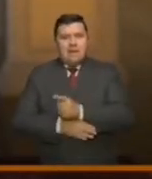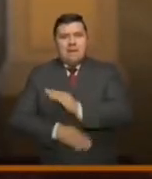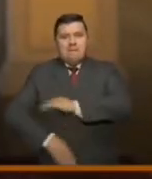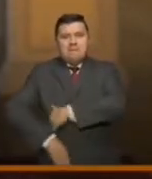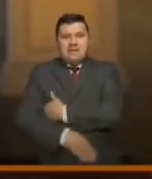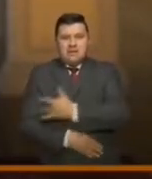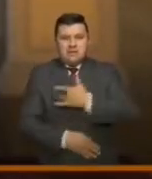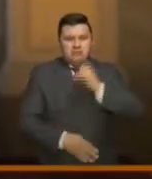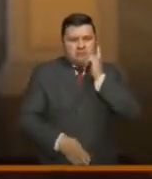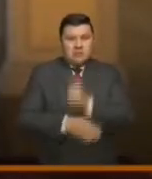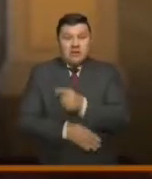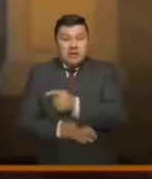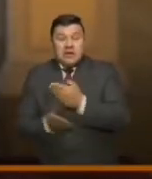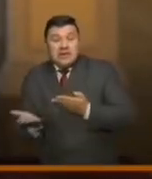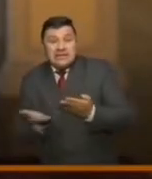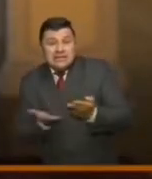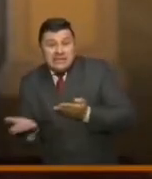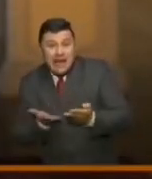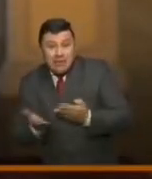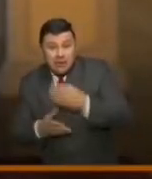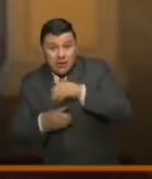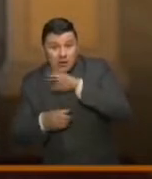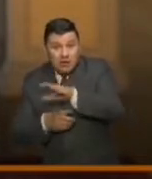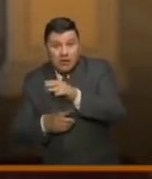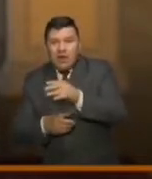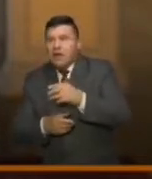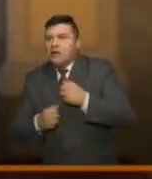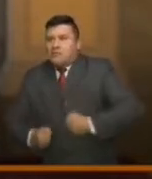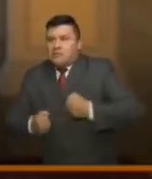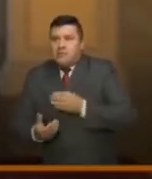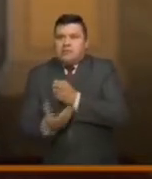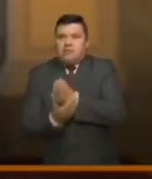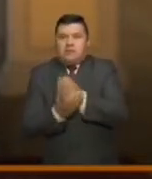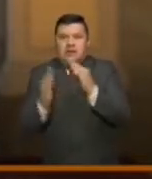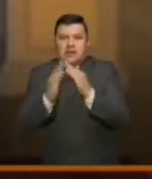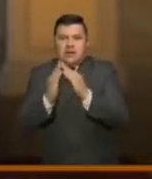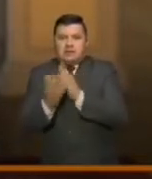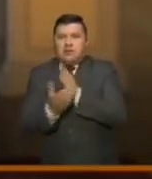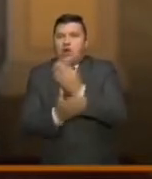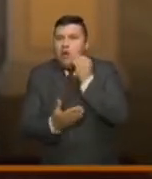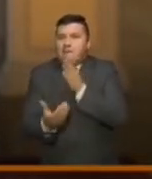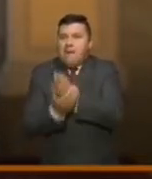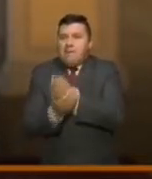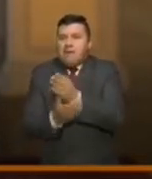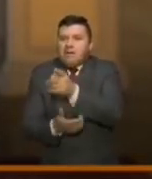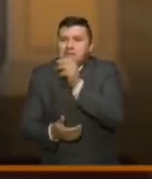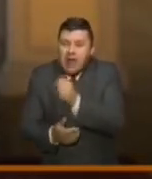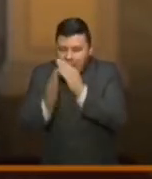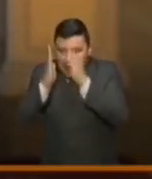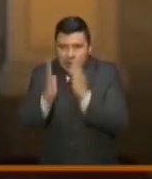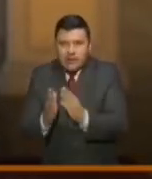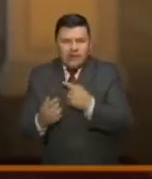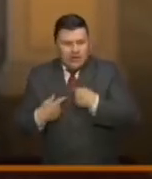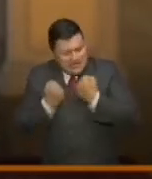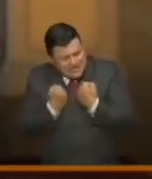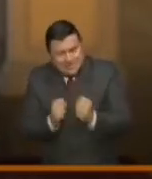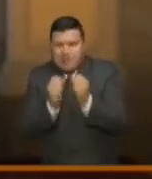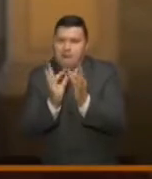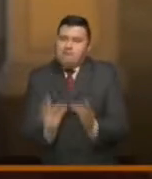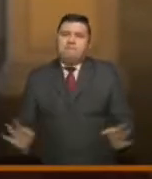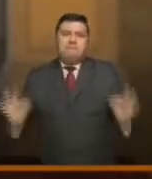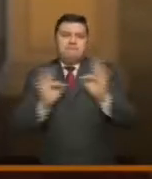salud para que los servicios de salud puedan llegar a muchos de sus hogares este es el esfuerzo prioritario